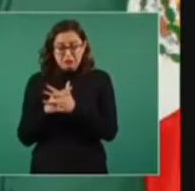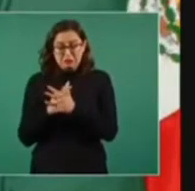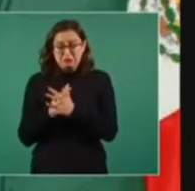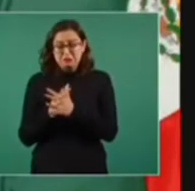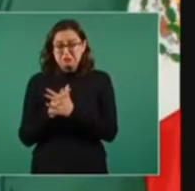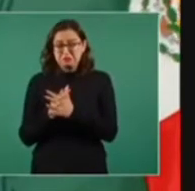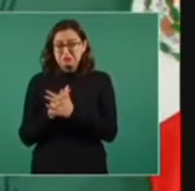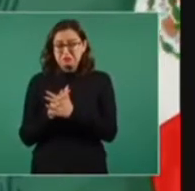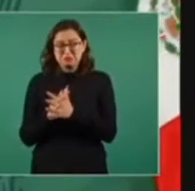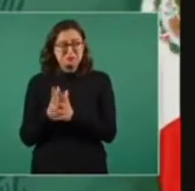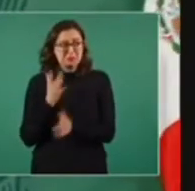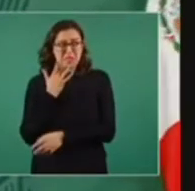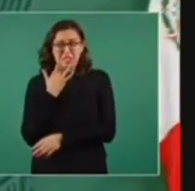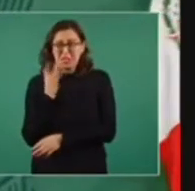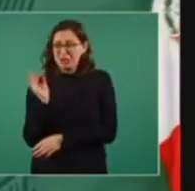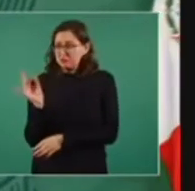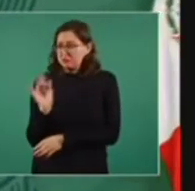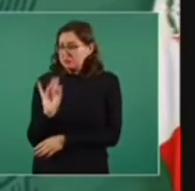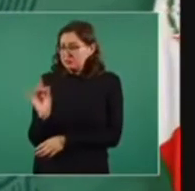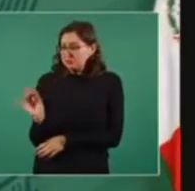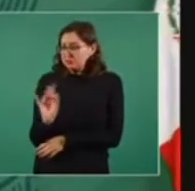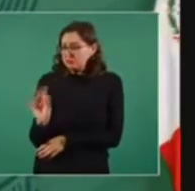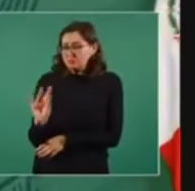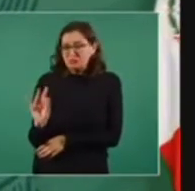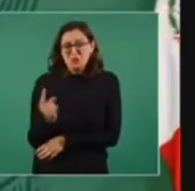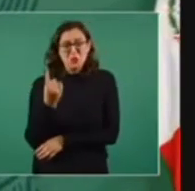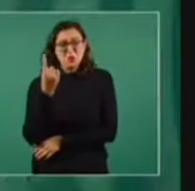Nada más, creo que la de Cintla.